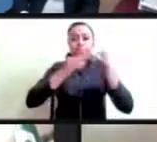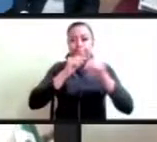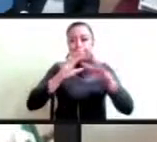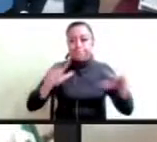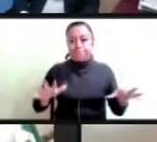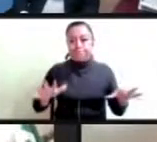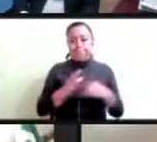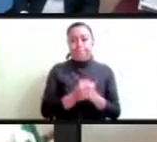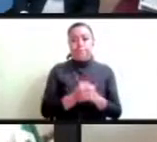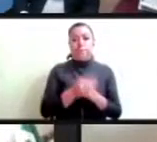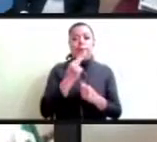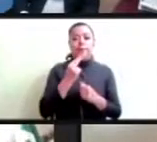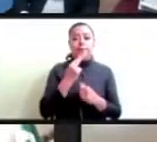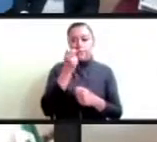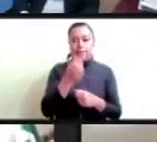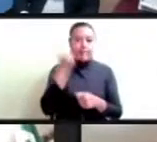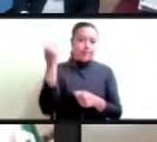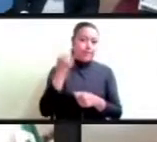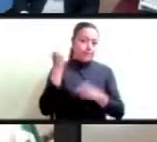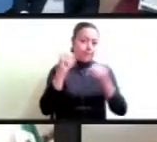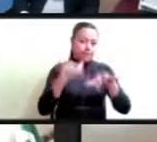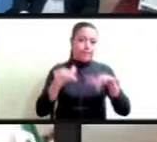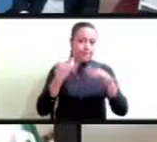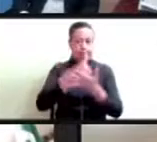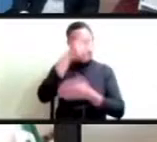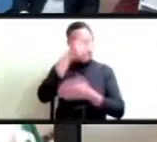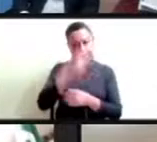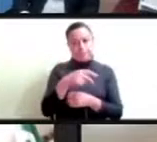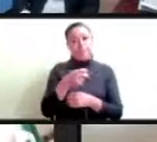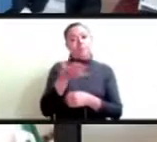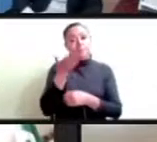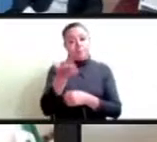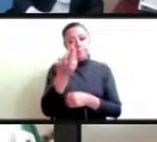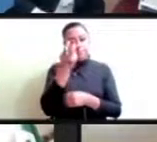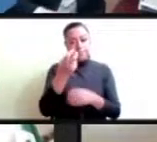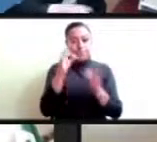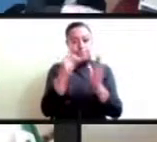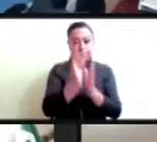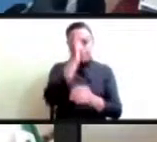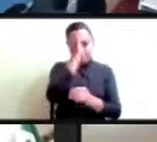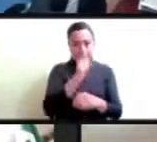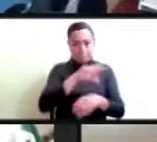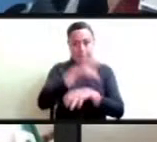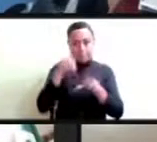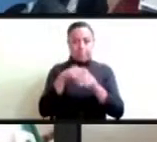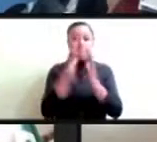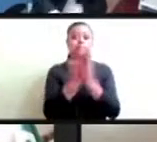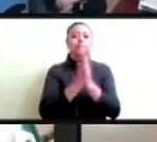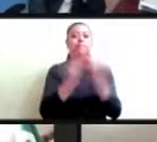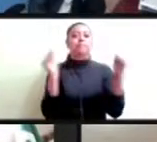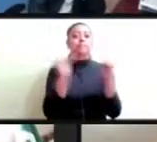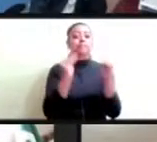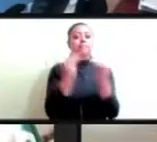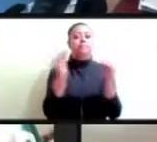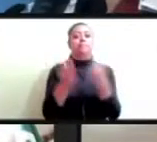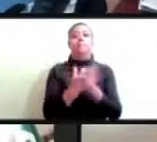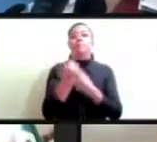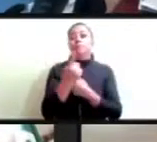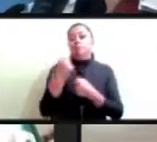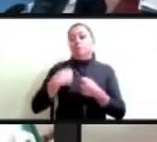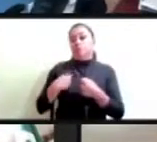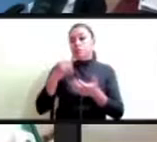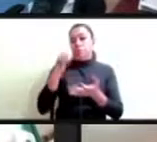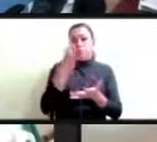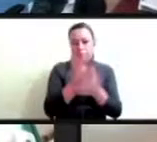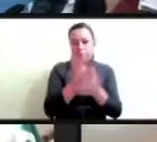Congreso. Solicito que el presente punto de acuerdo se inserte íntegro en el diario de los debates, puesto que por economía parlamentaria solo